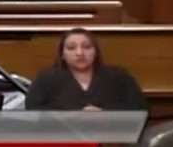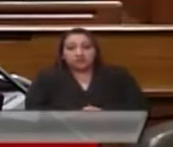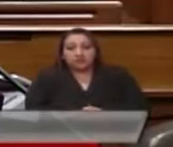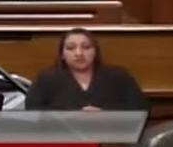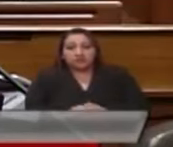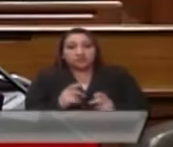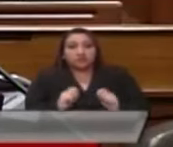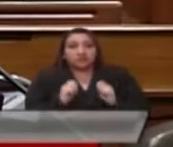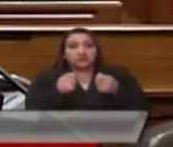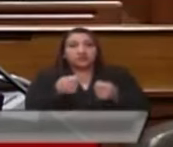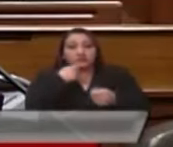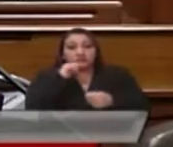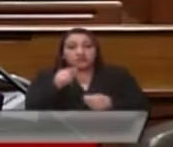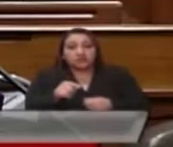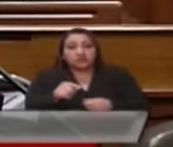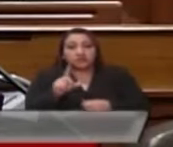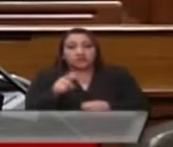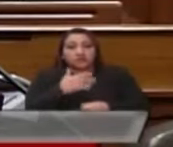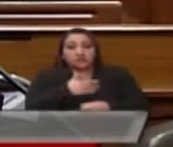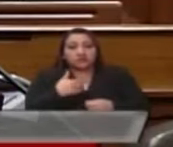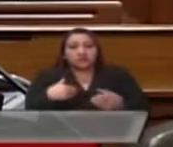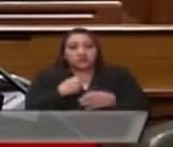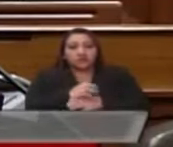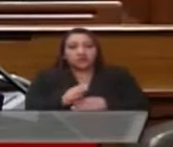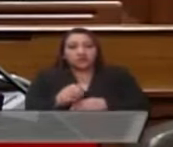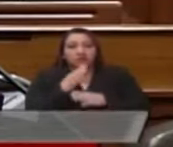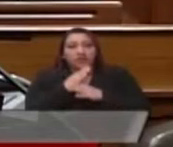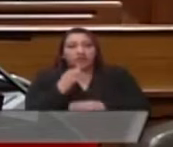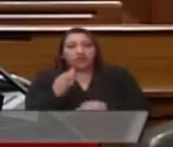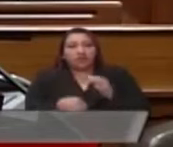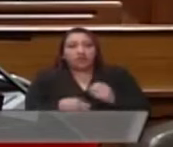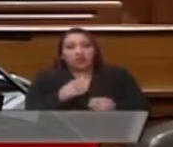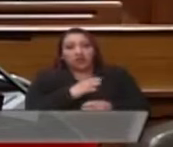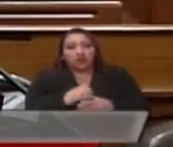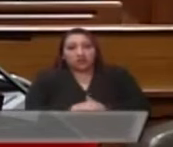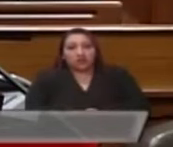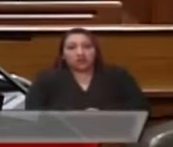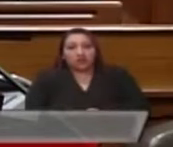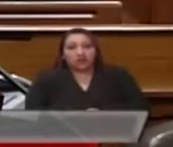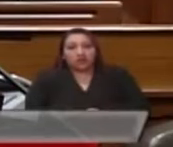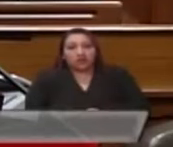delegará en ella la presidencia del Consejo de Defensa Jurídica del Estado.